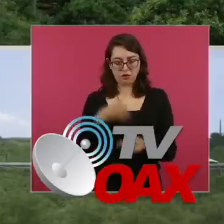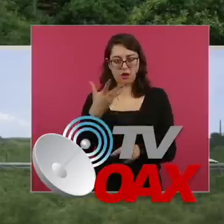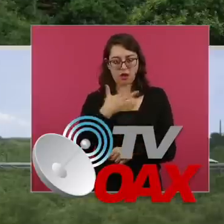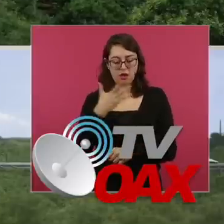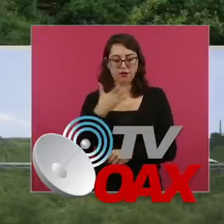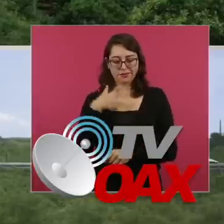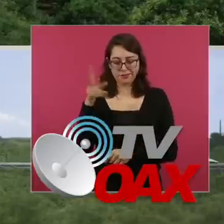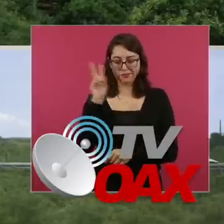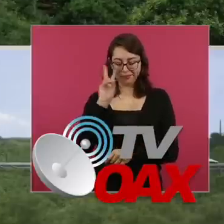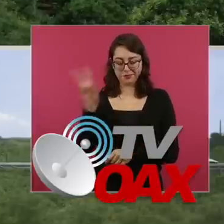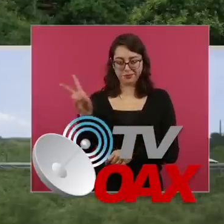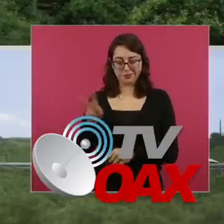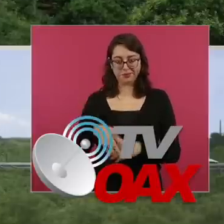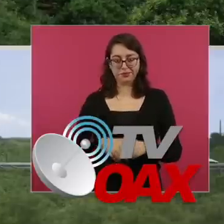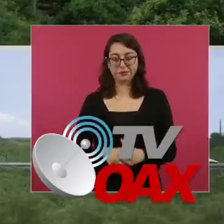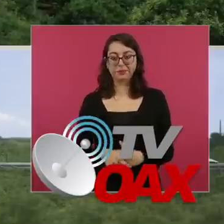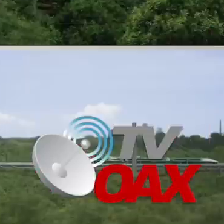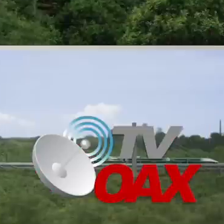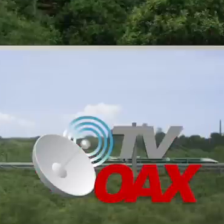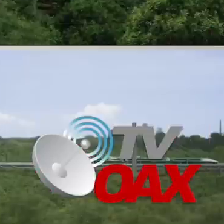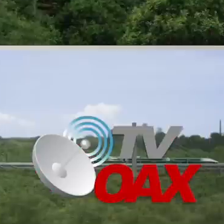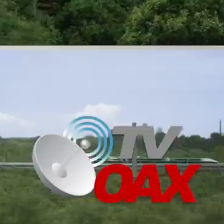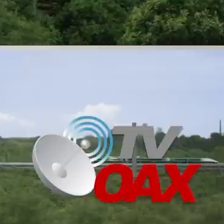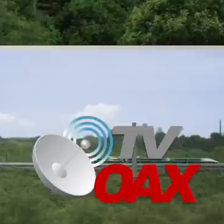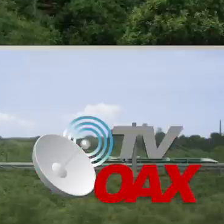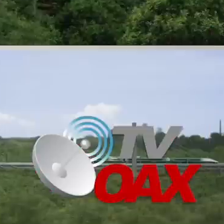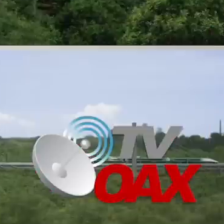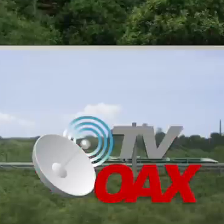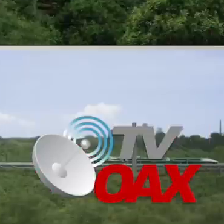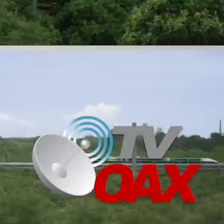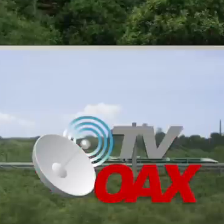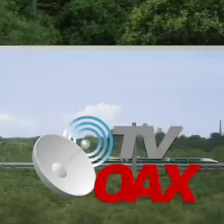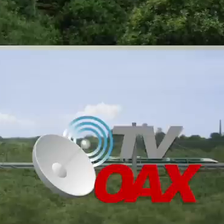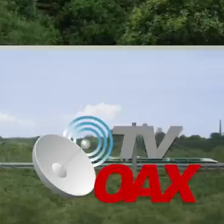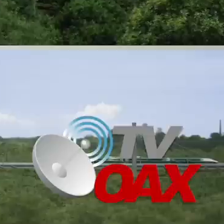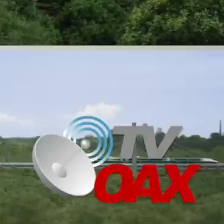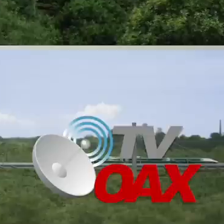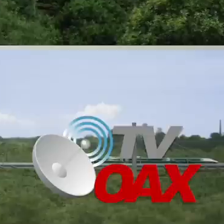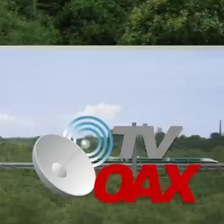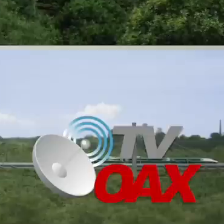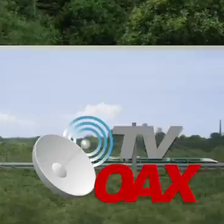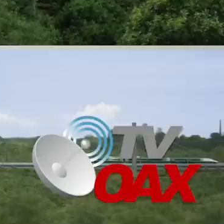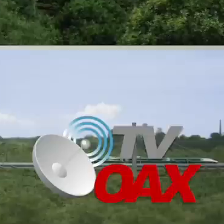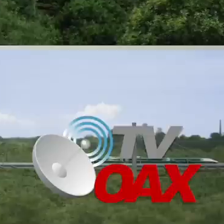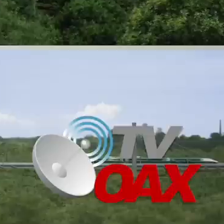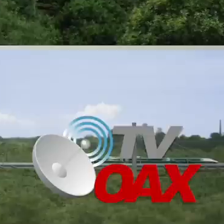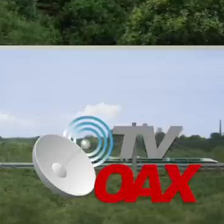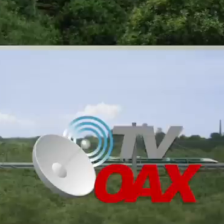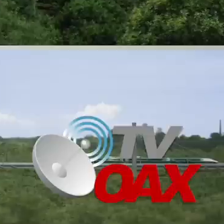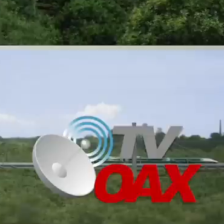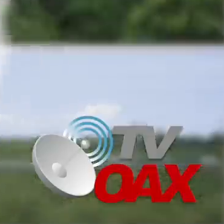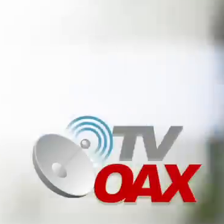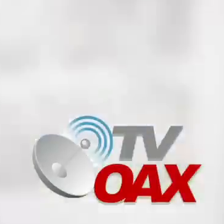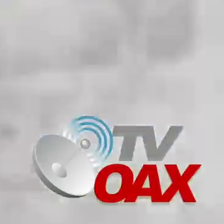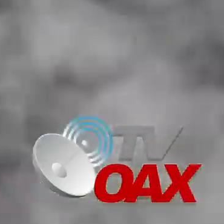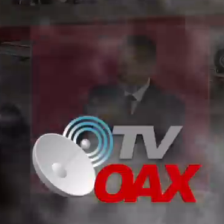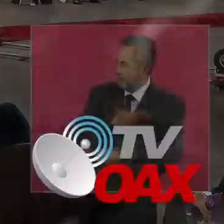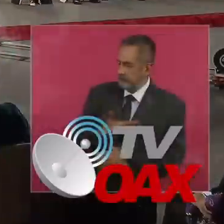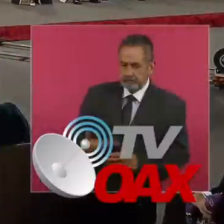a 263 metros de longitud del puente, con un claro de 122 metros.